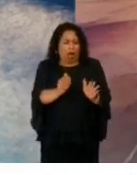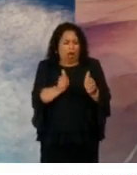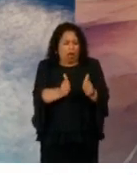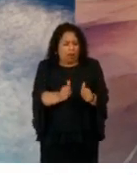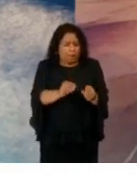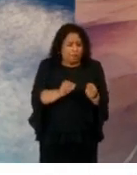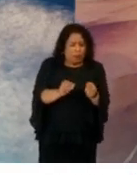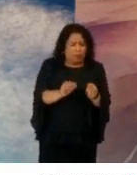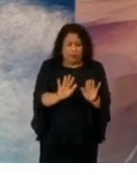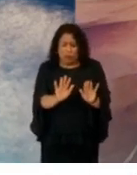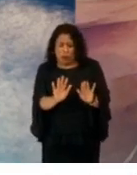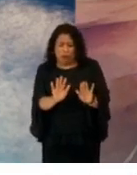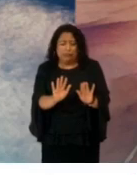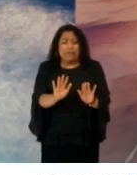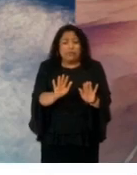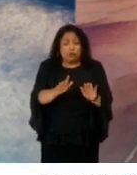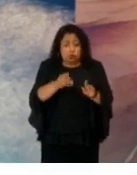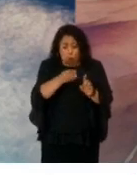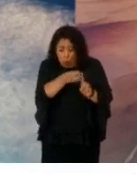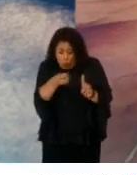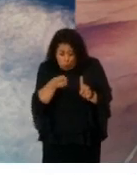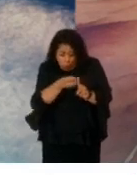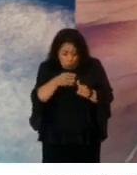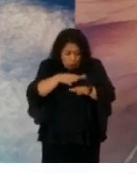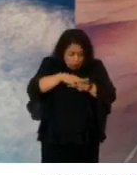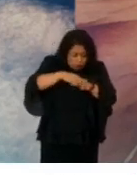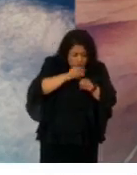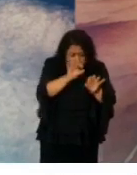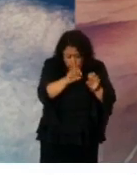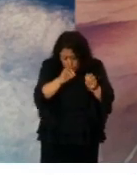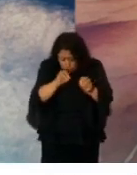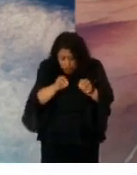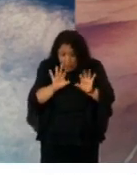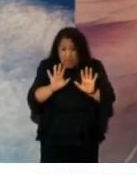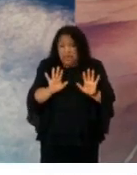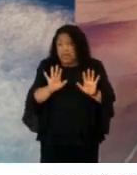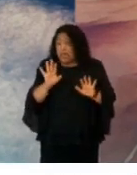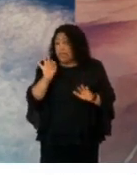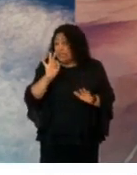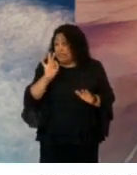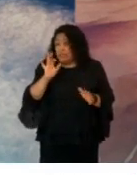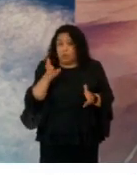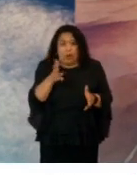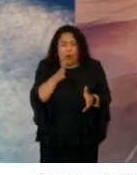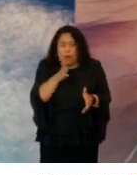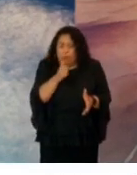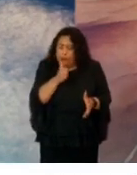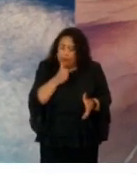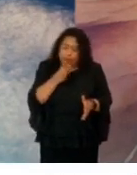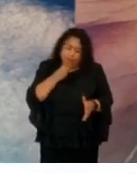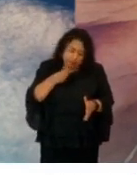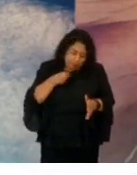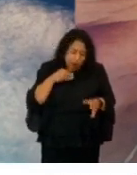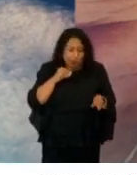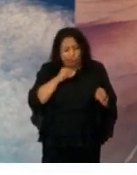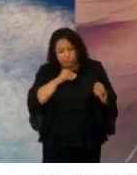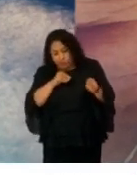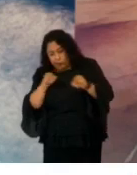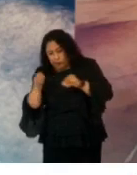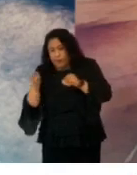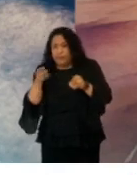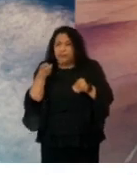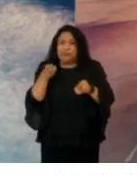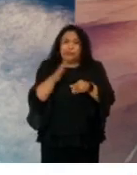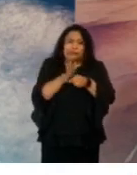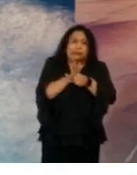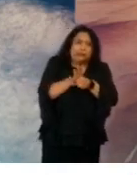cosas, que el tablero esté lo más ordenado posible, a menos que esto ya sea insostenible. Y en ese sentido siempre hay una